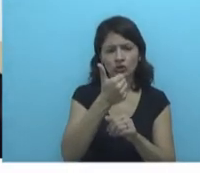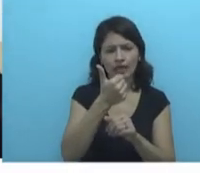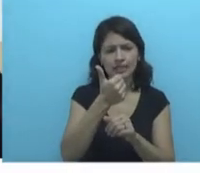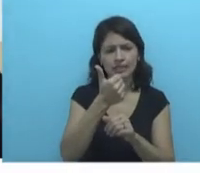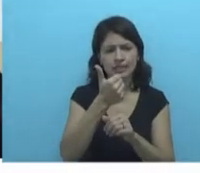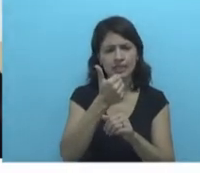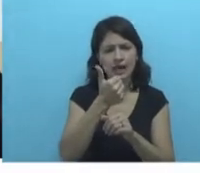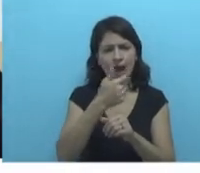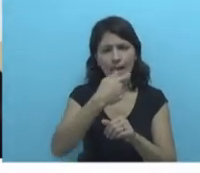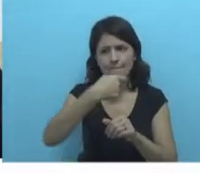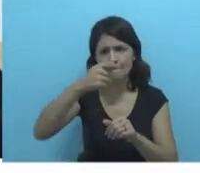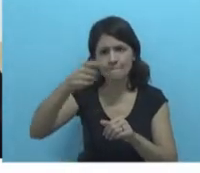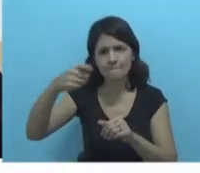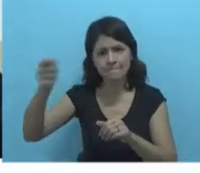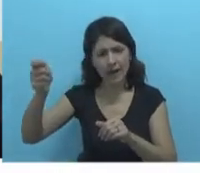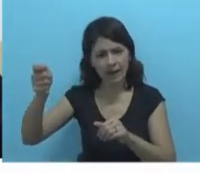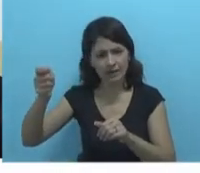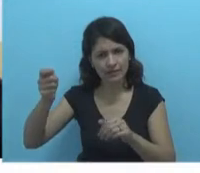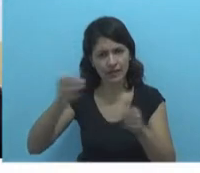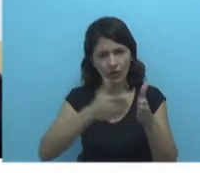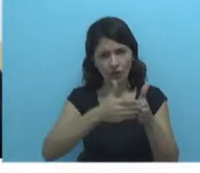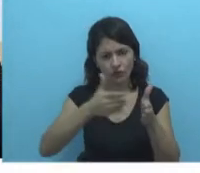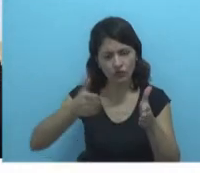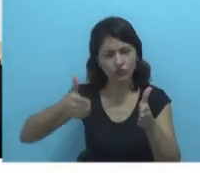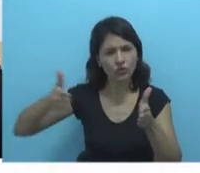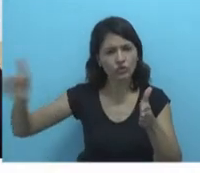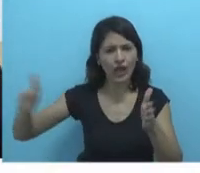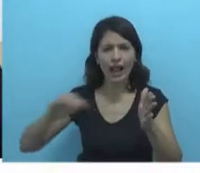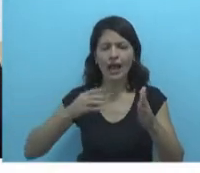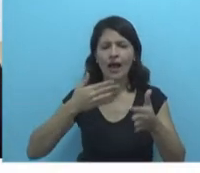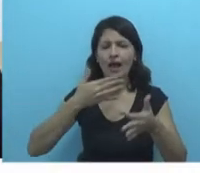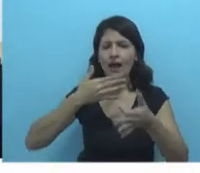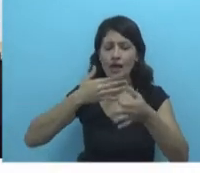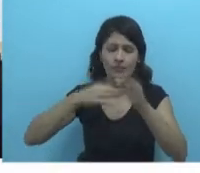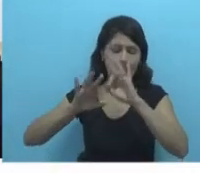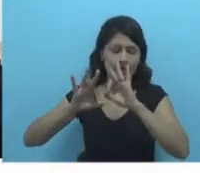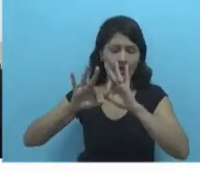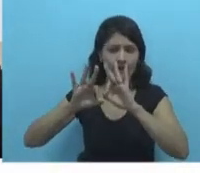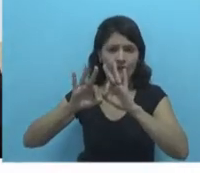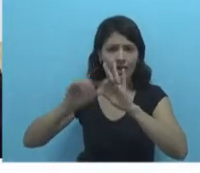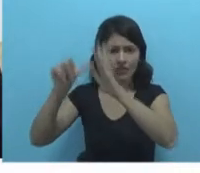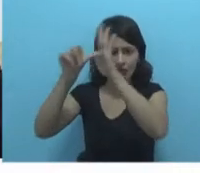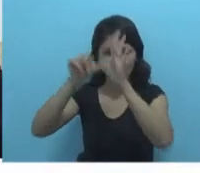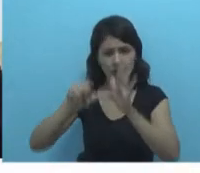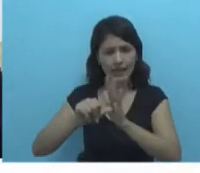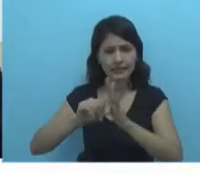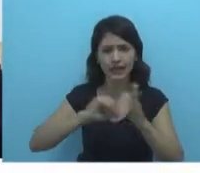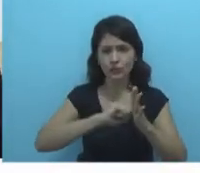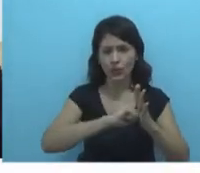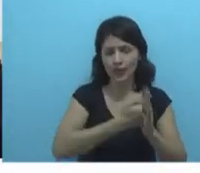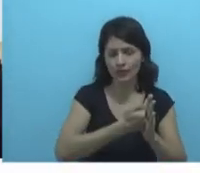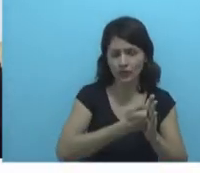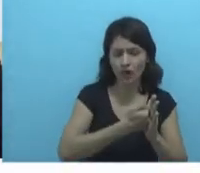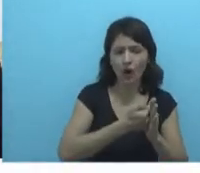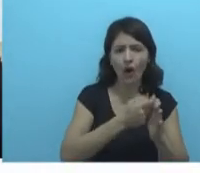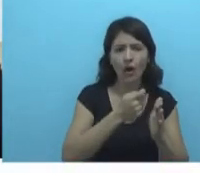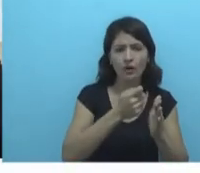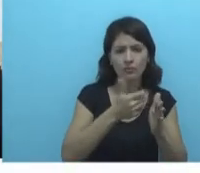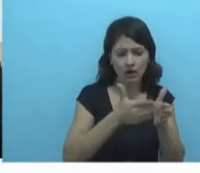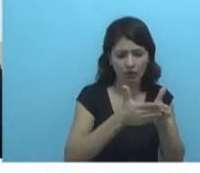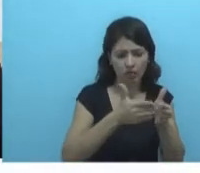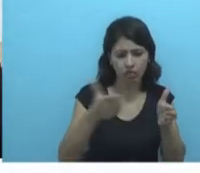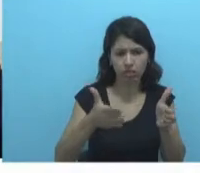años. 10 años. A la par de esto, estaba en Onca, crearon el sistema de